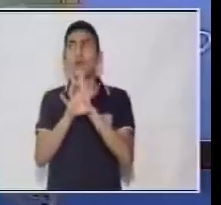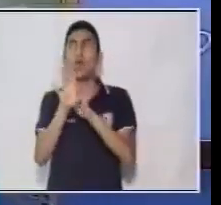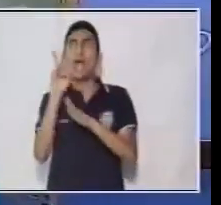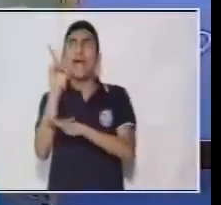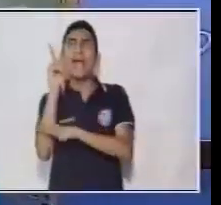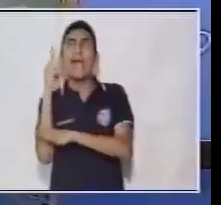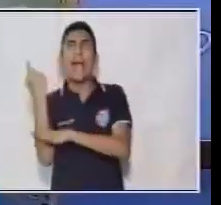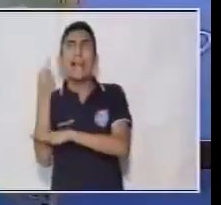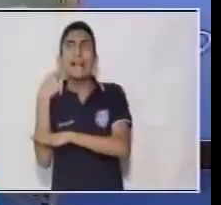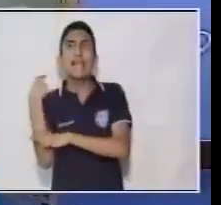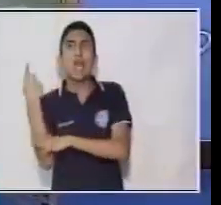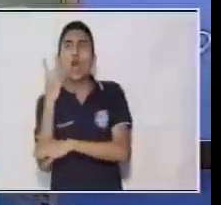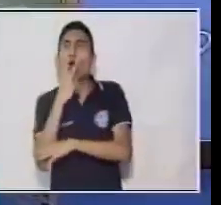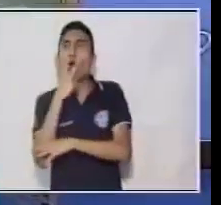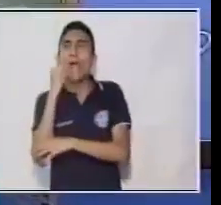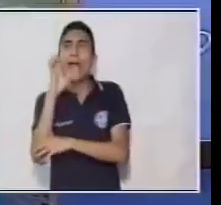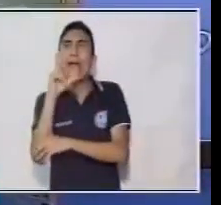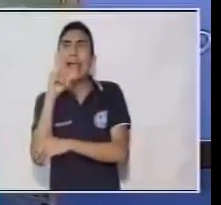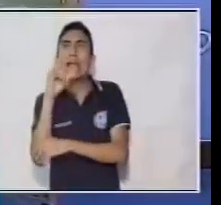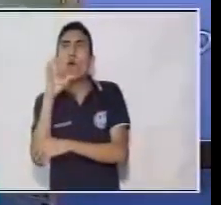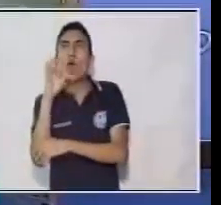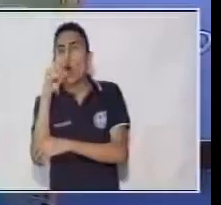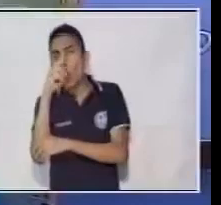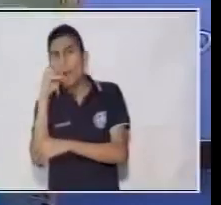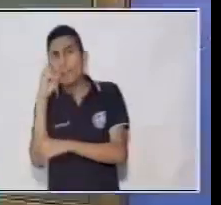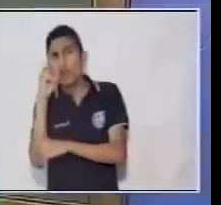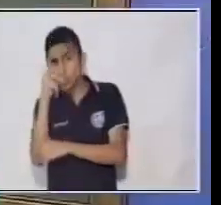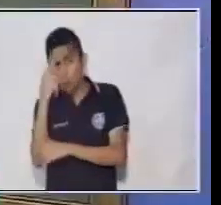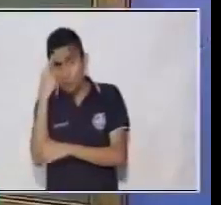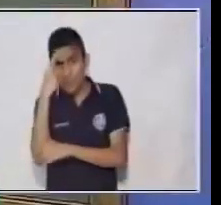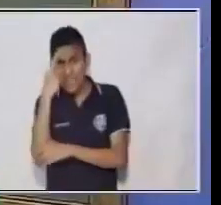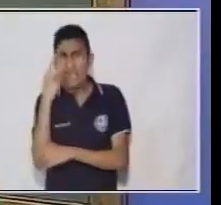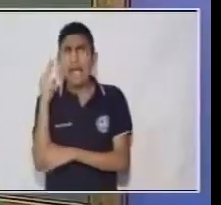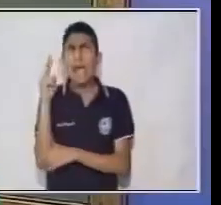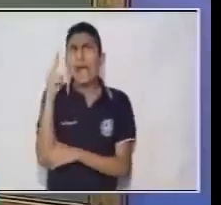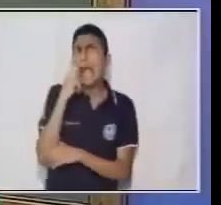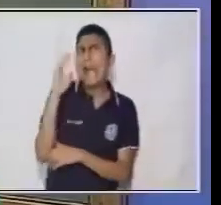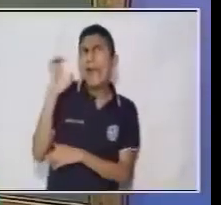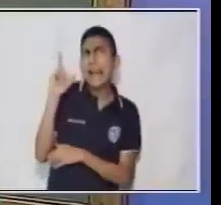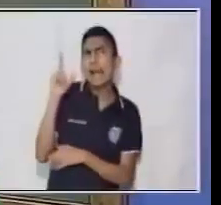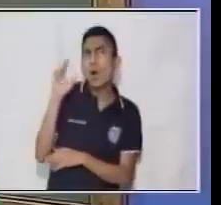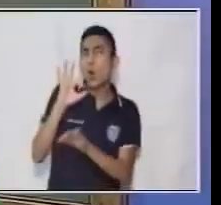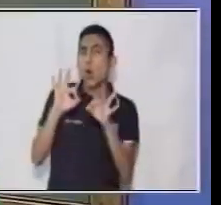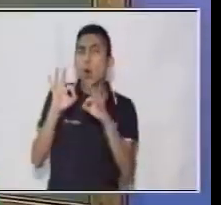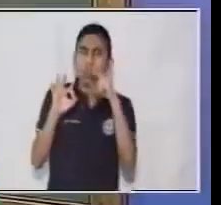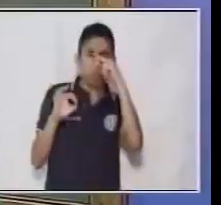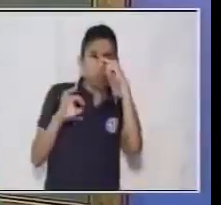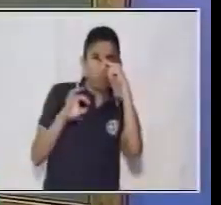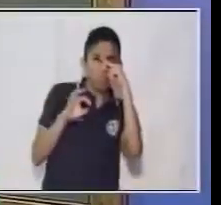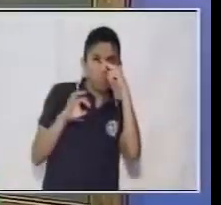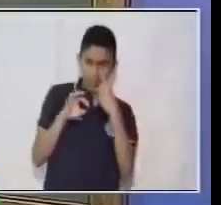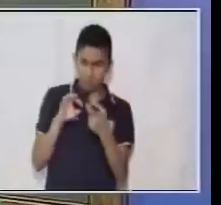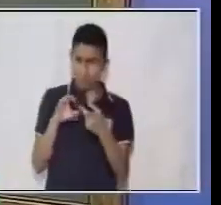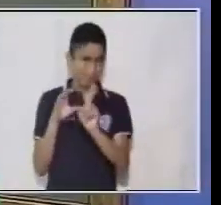helicóptero. ¿Será que inicia con el sonido T de la letra